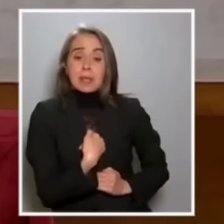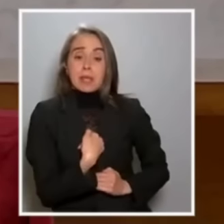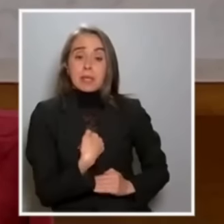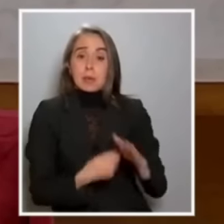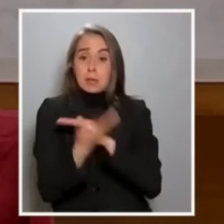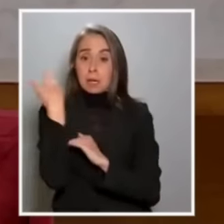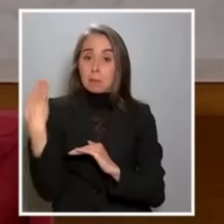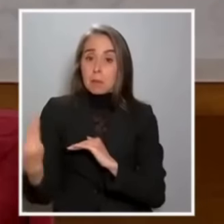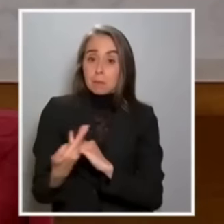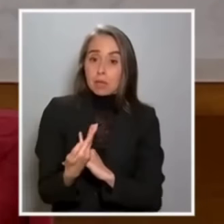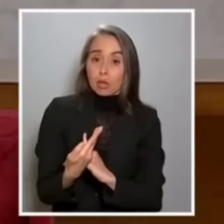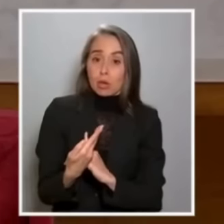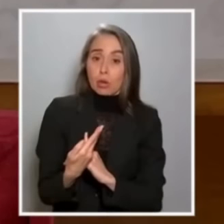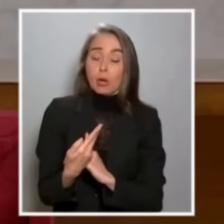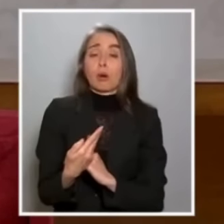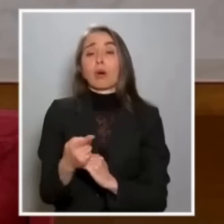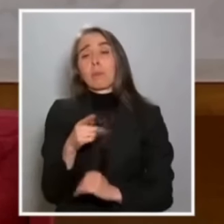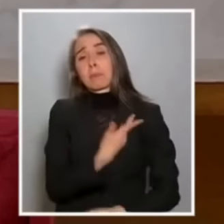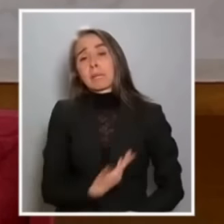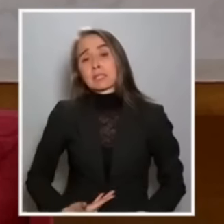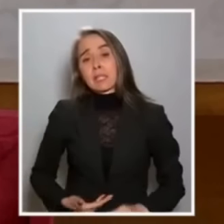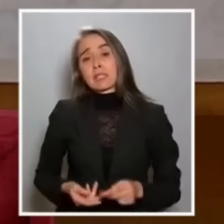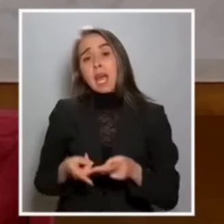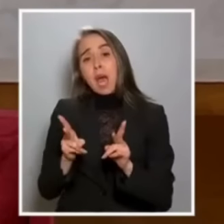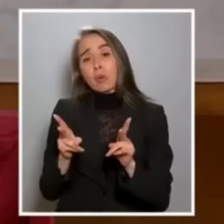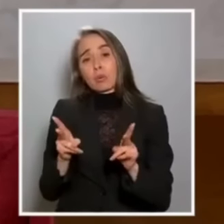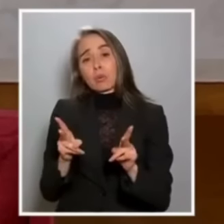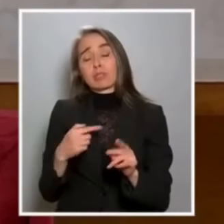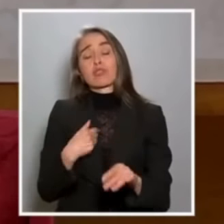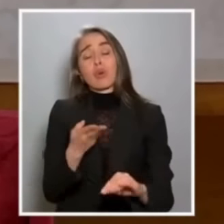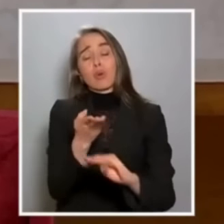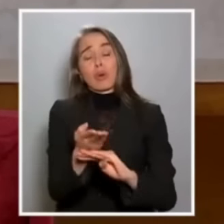me solicitó que autorice su muerte asistida.